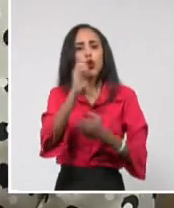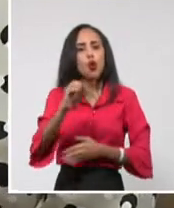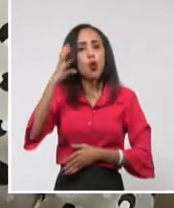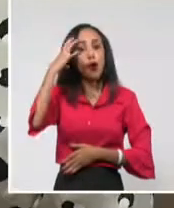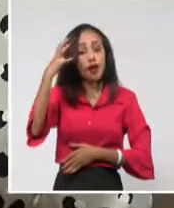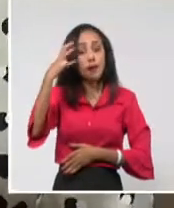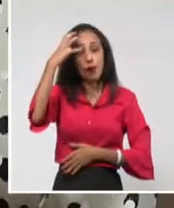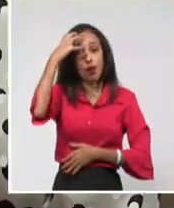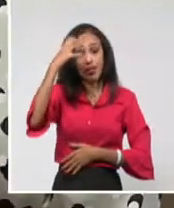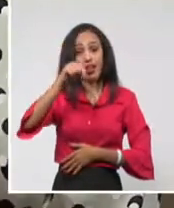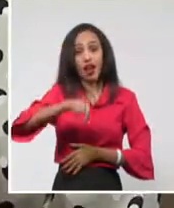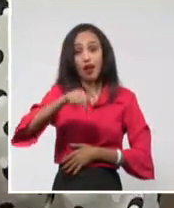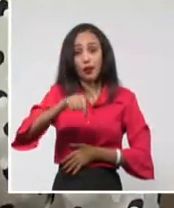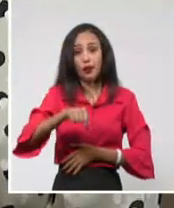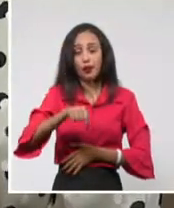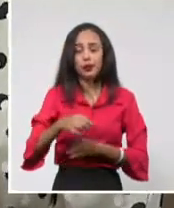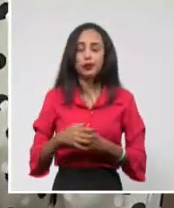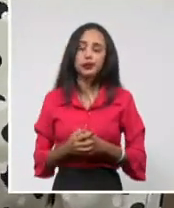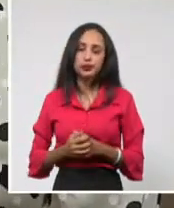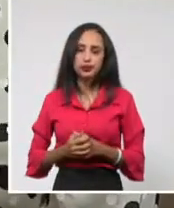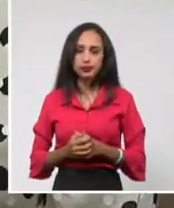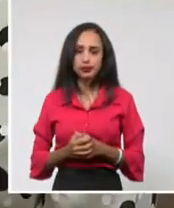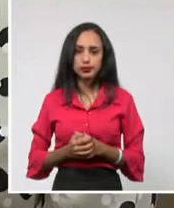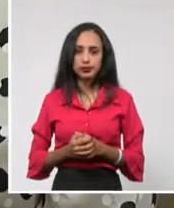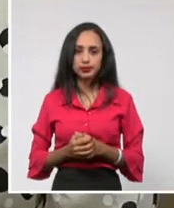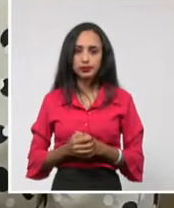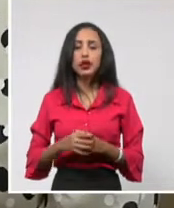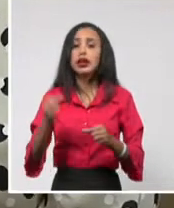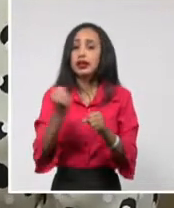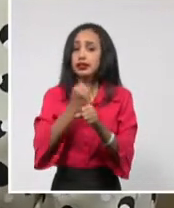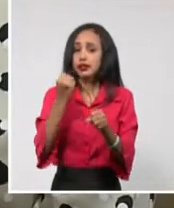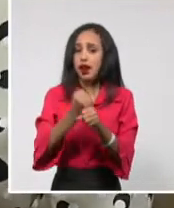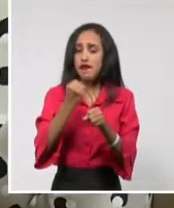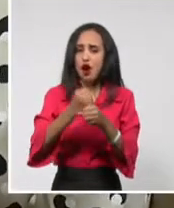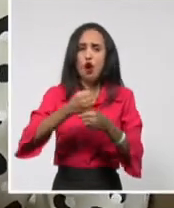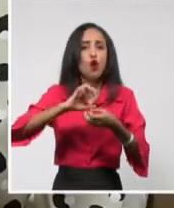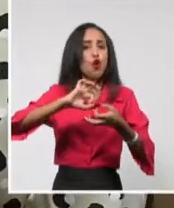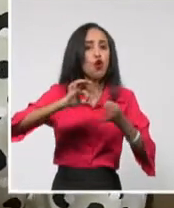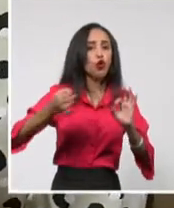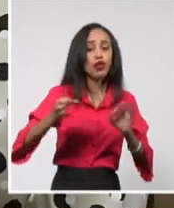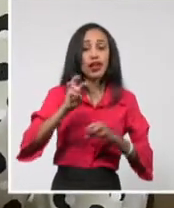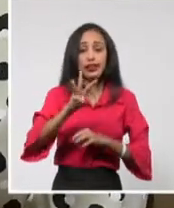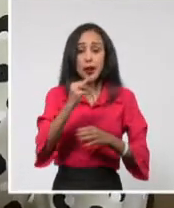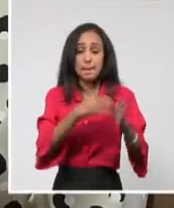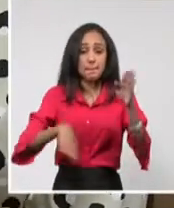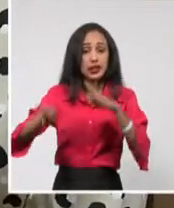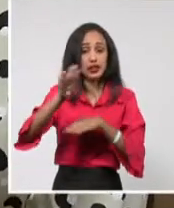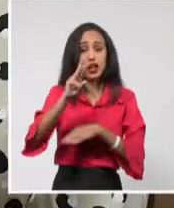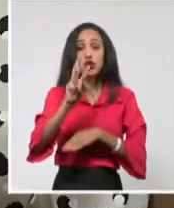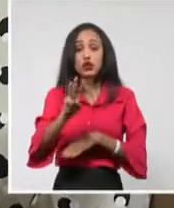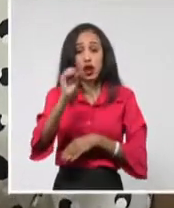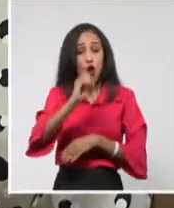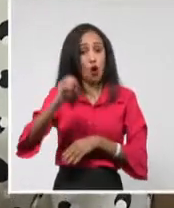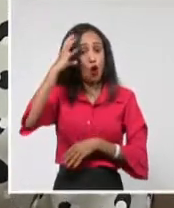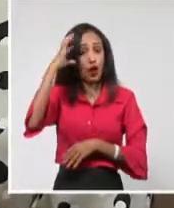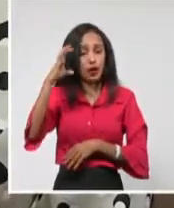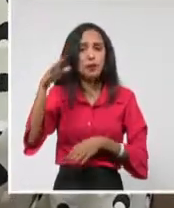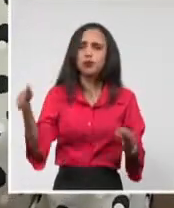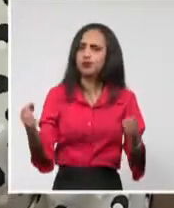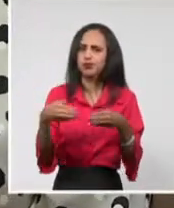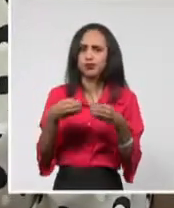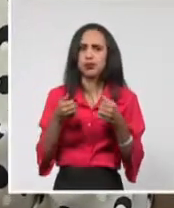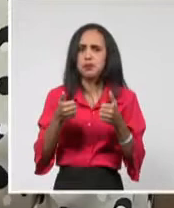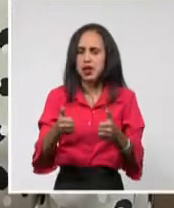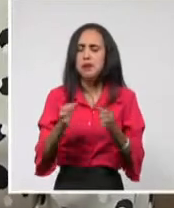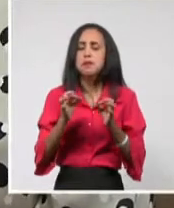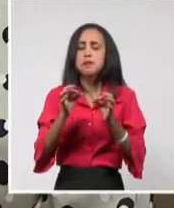una actividad. La ventanilla coordina el trabajo de 3 ministerios y 3 organismos que confluyen de manera permanente mientras mantiene